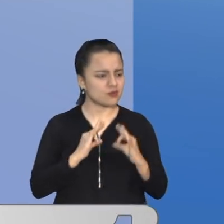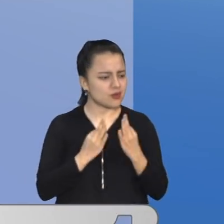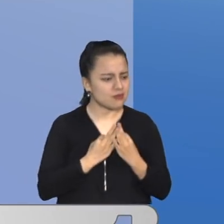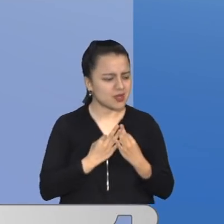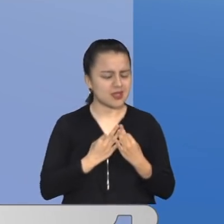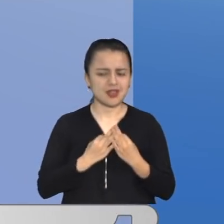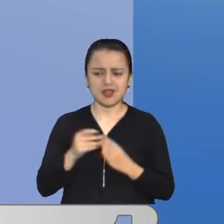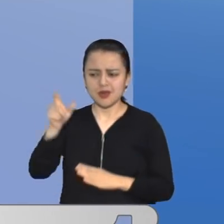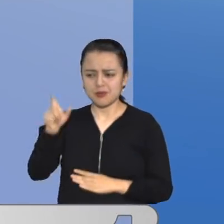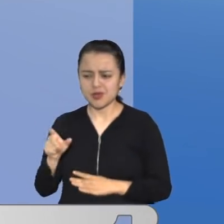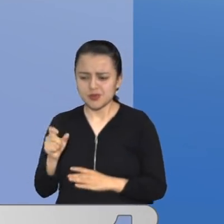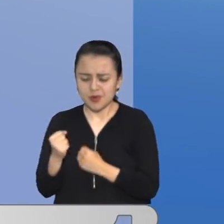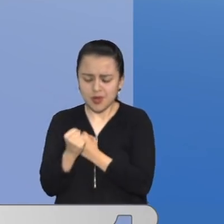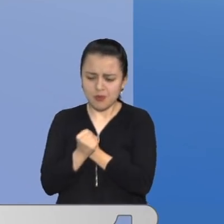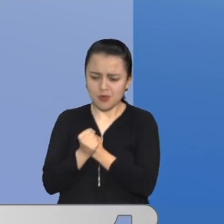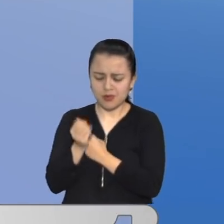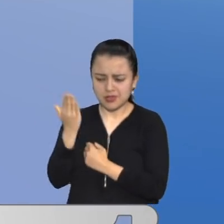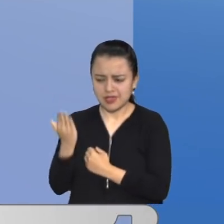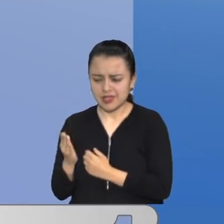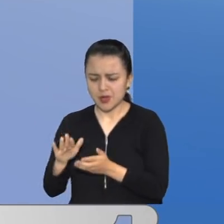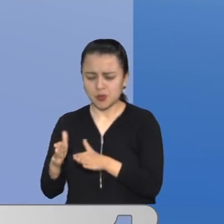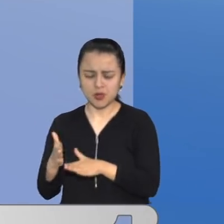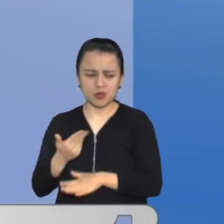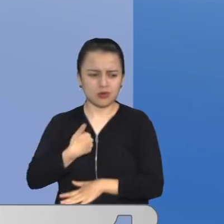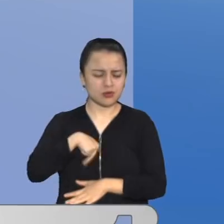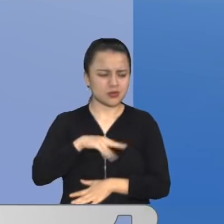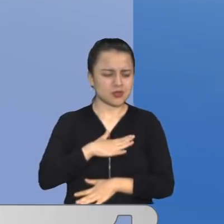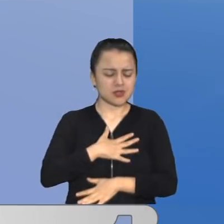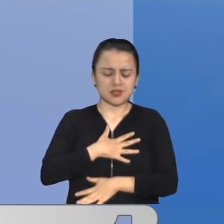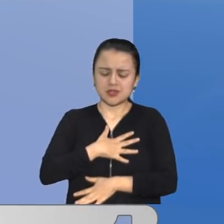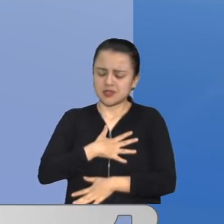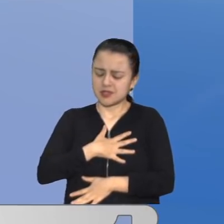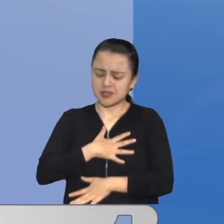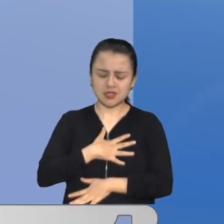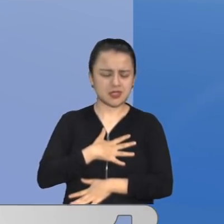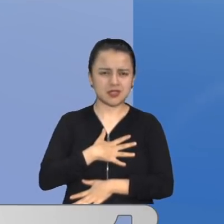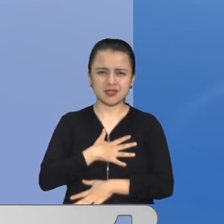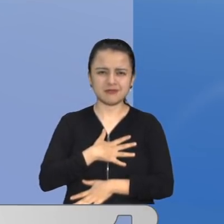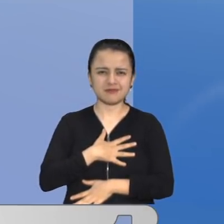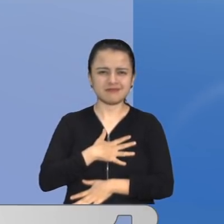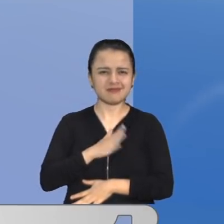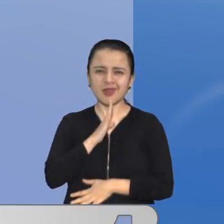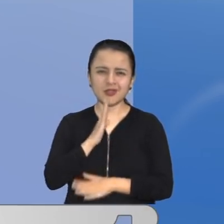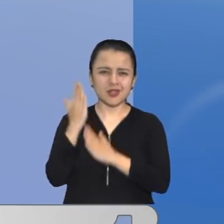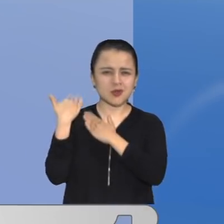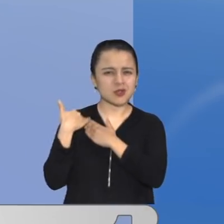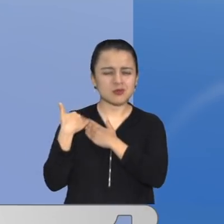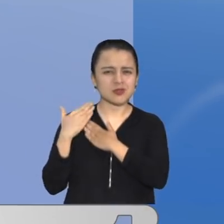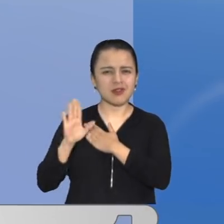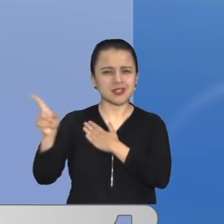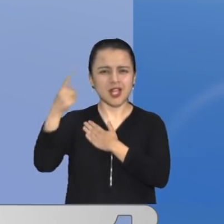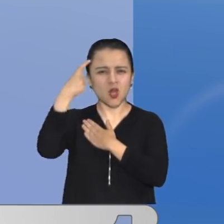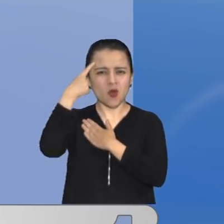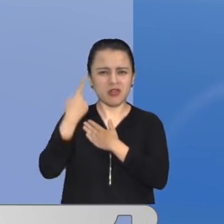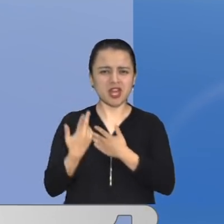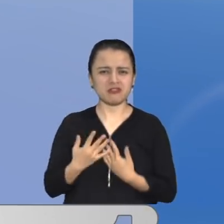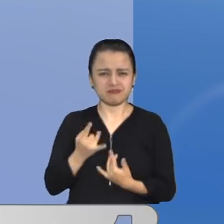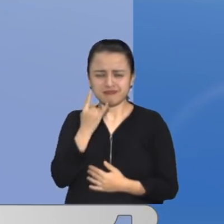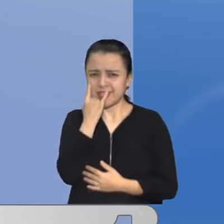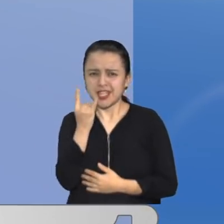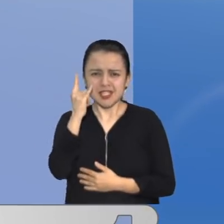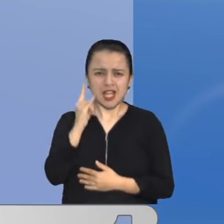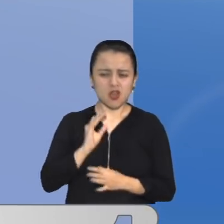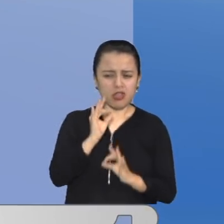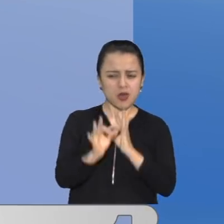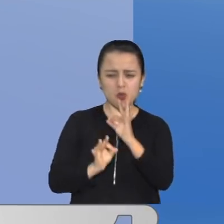familia, para la familia. Es una situación también que refleja el estado de la ciudad de Cartagena, el abandono